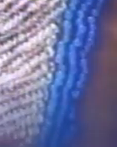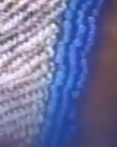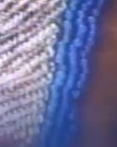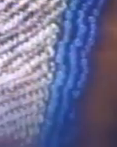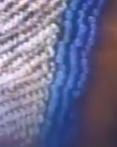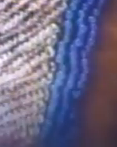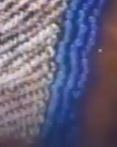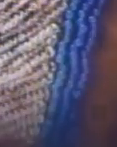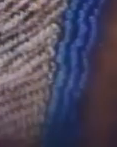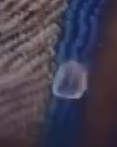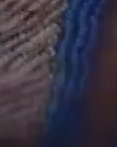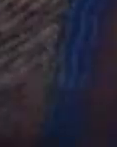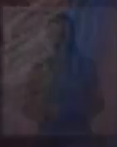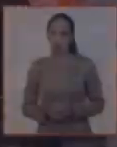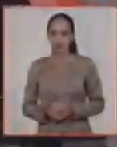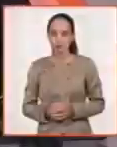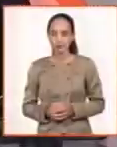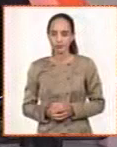Vamos a vencer.